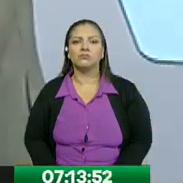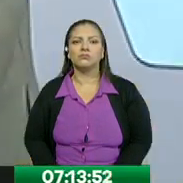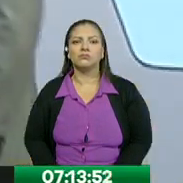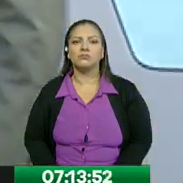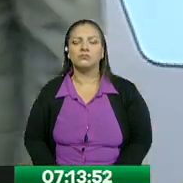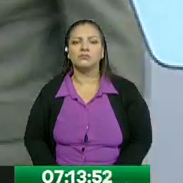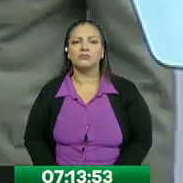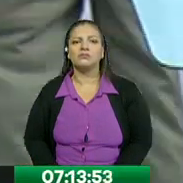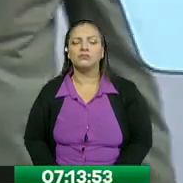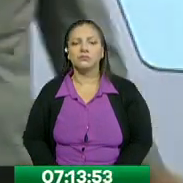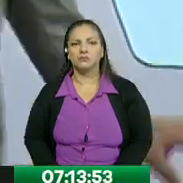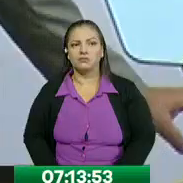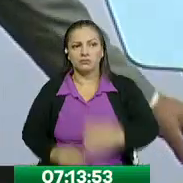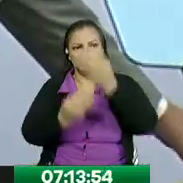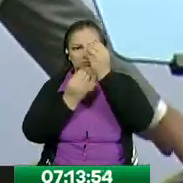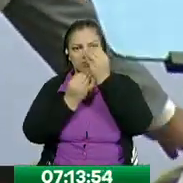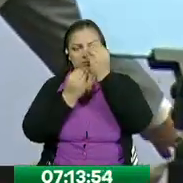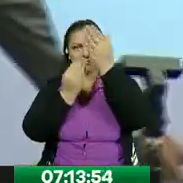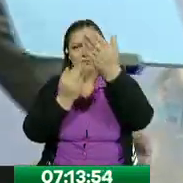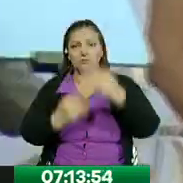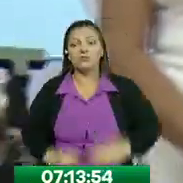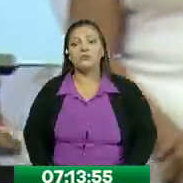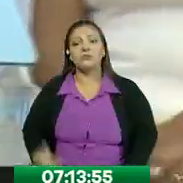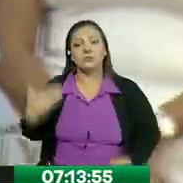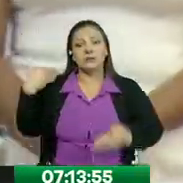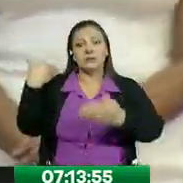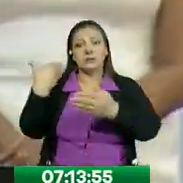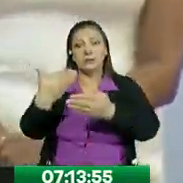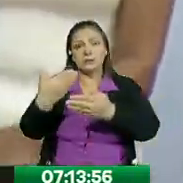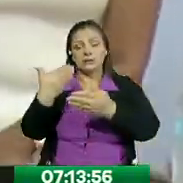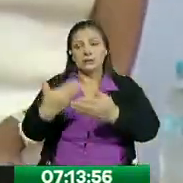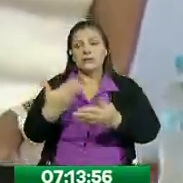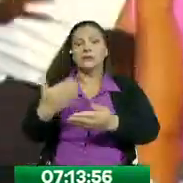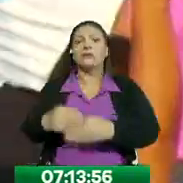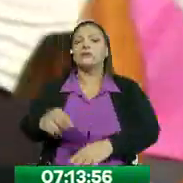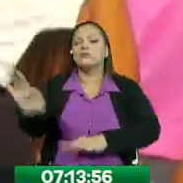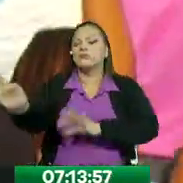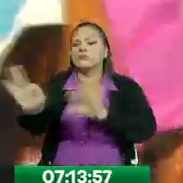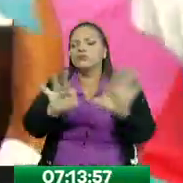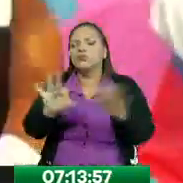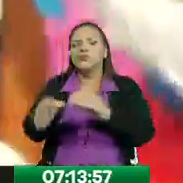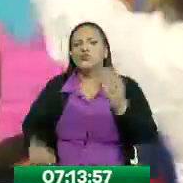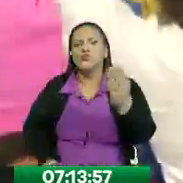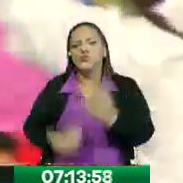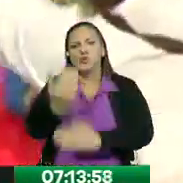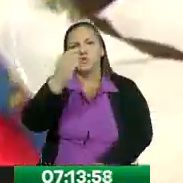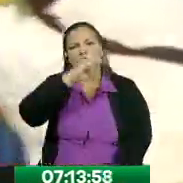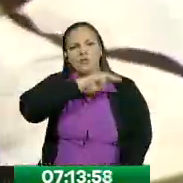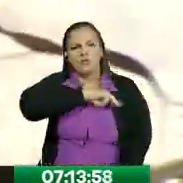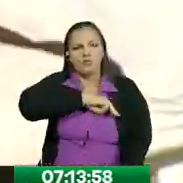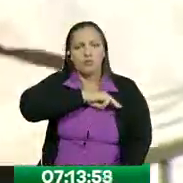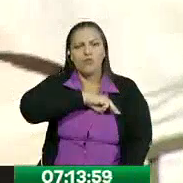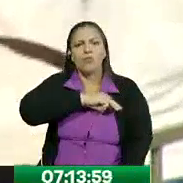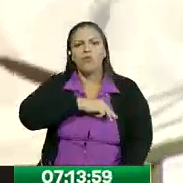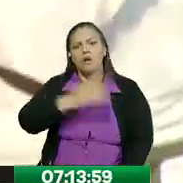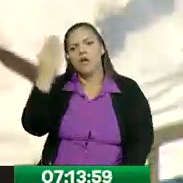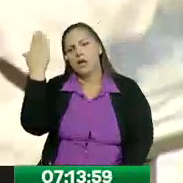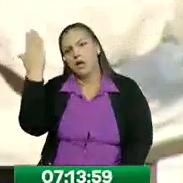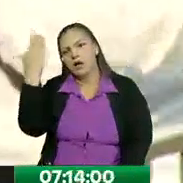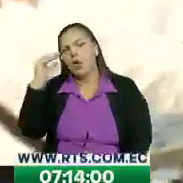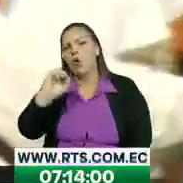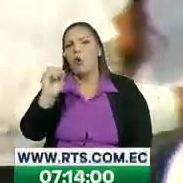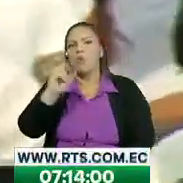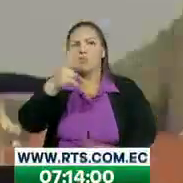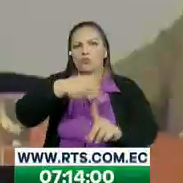Habló de las próximas elecciones seccionales a desarrollarse en el 2019 y se refirió a quién sería el sucesor de